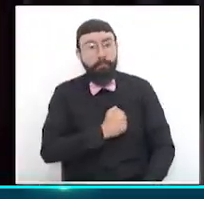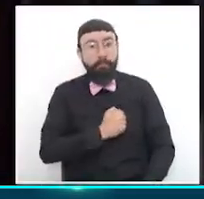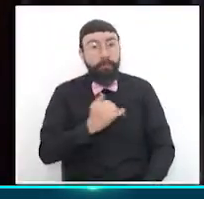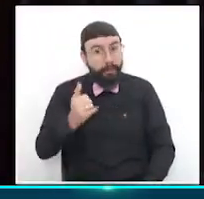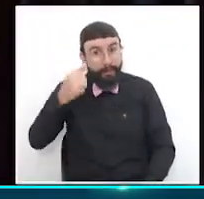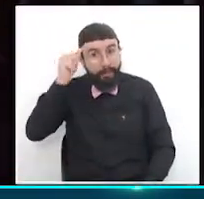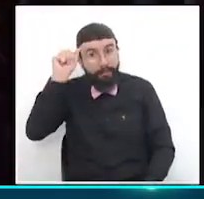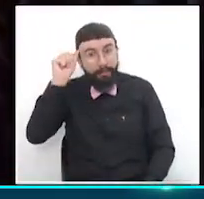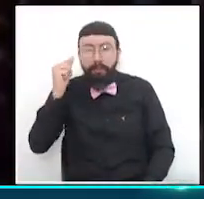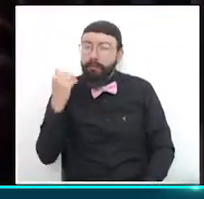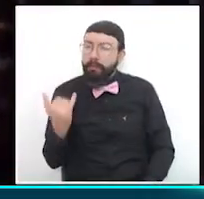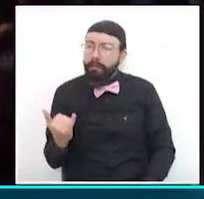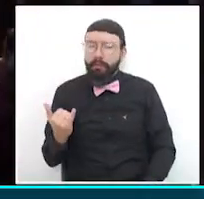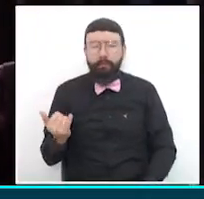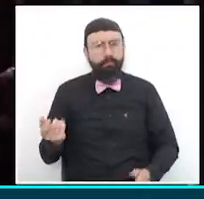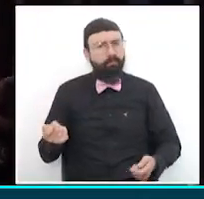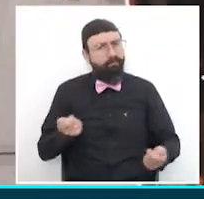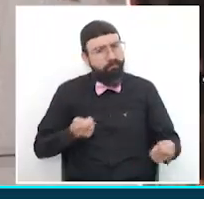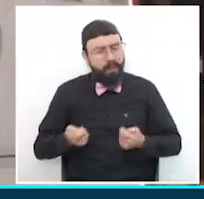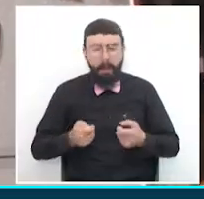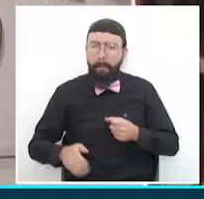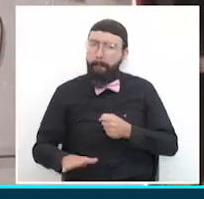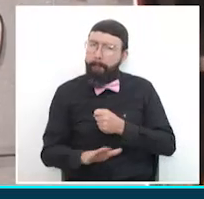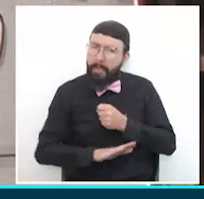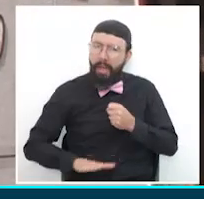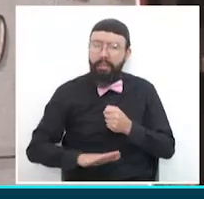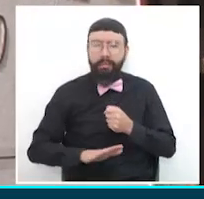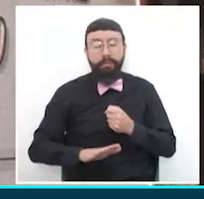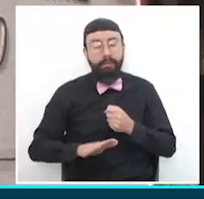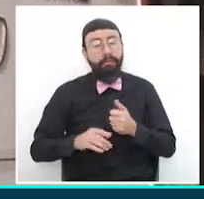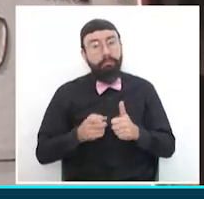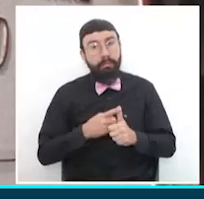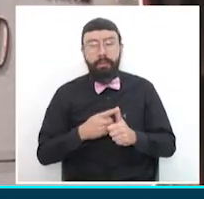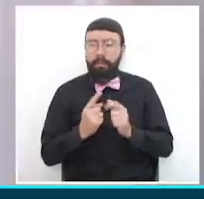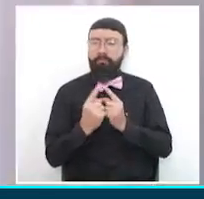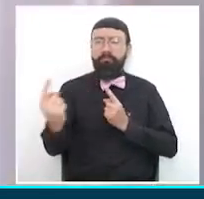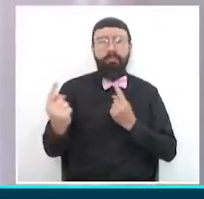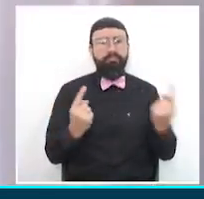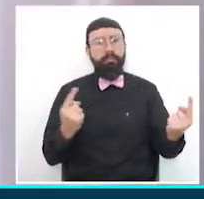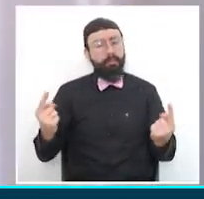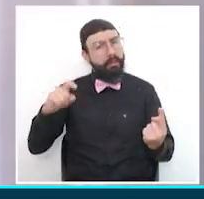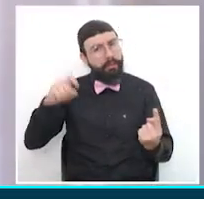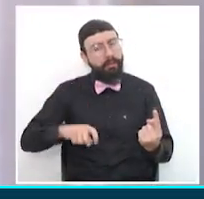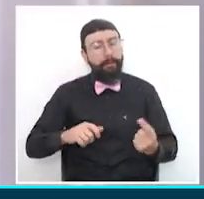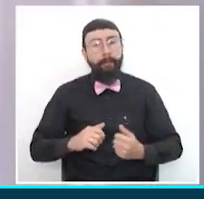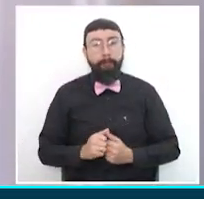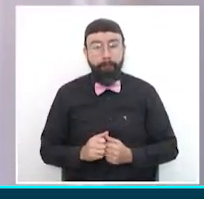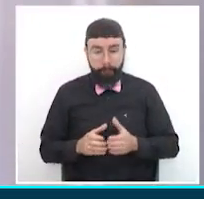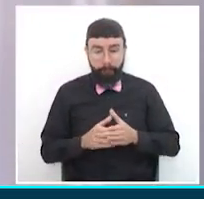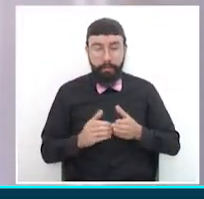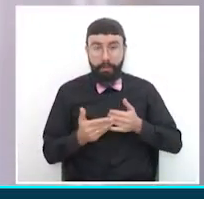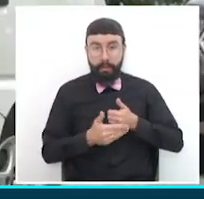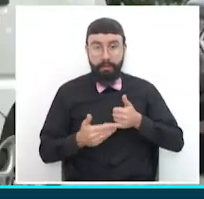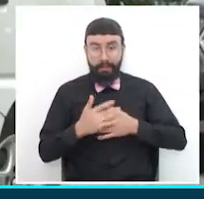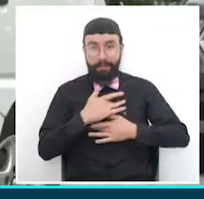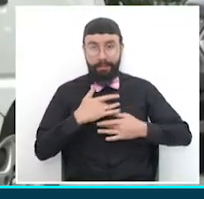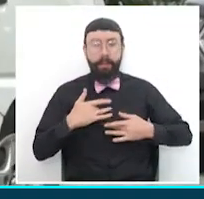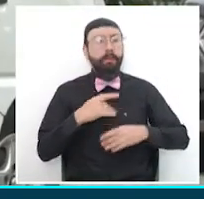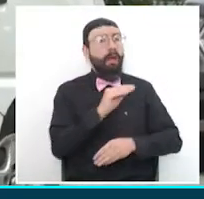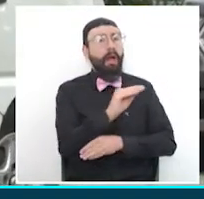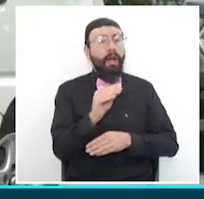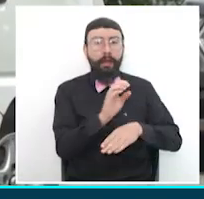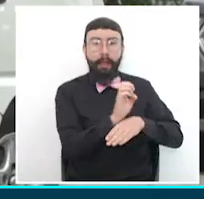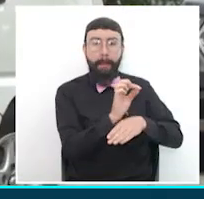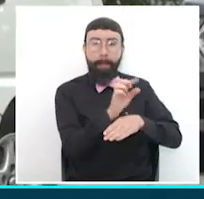recuerden las medidas básicas del distanciamiento. La Territorial de Salud hizo un llamado a las EPS para